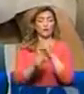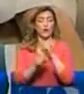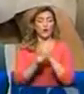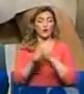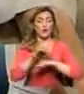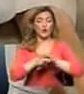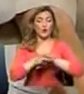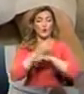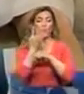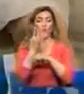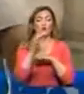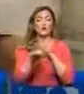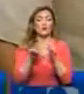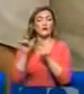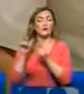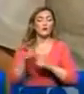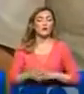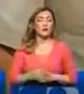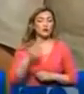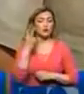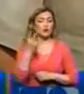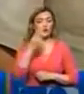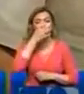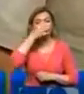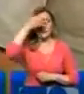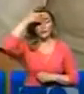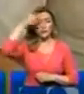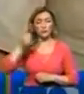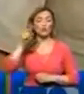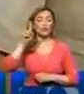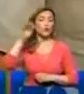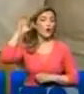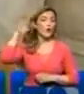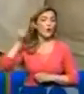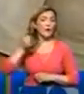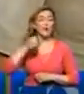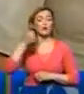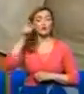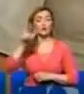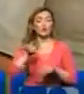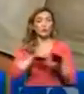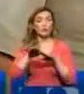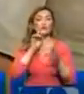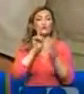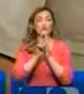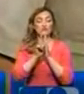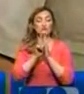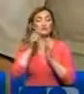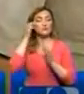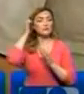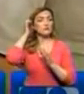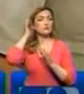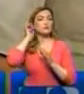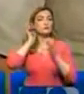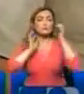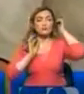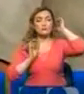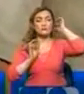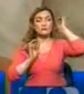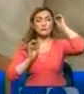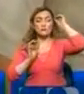detuvieron a cuatro personas entonces alto domingo una en cuenta y otra aníbal que se puso la denuncia respectiva y a nivel